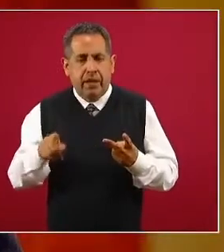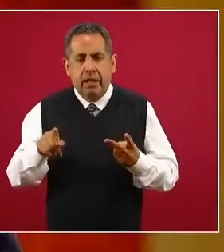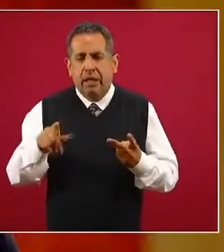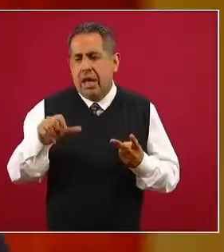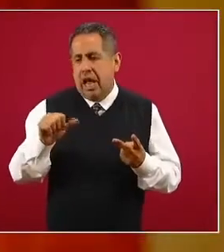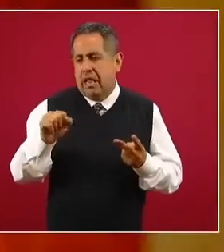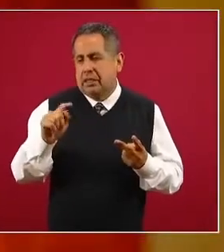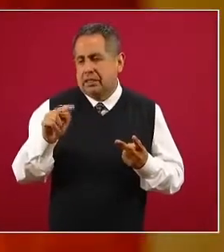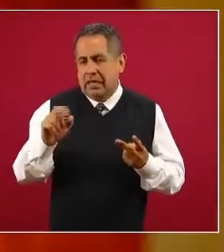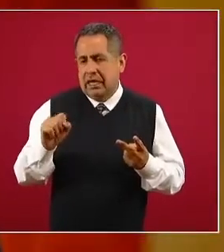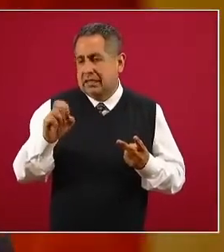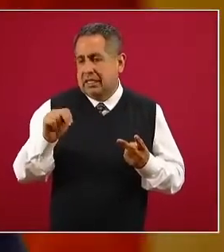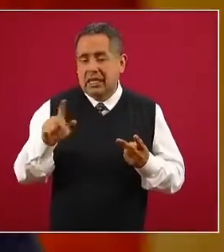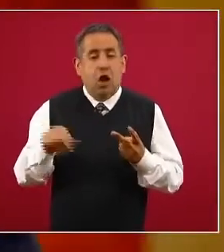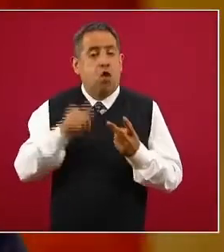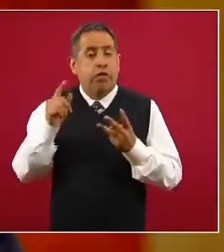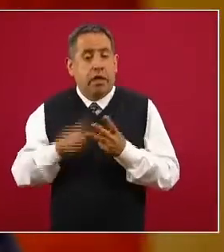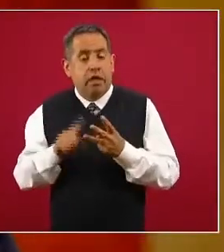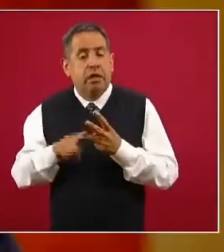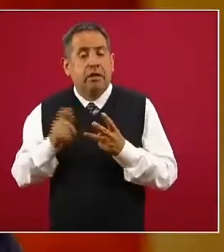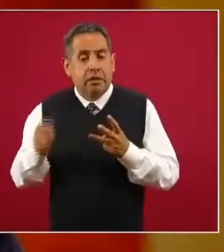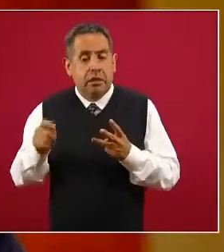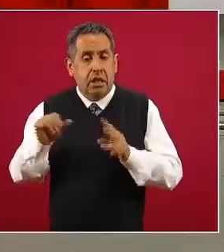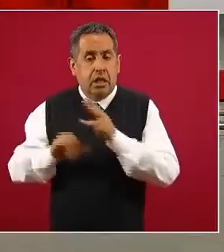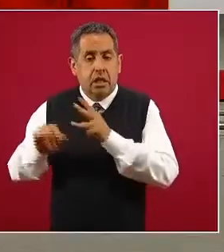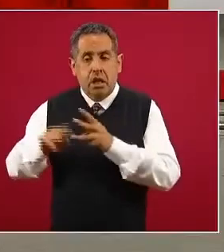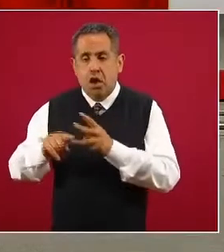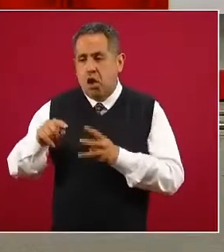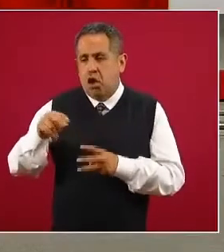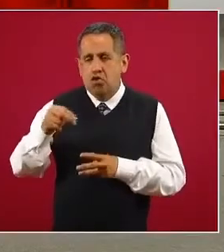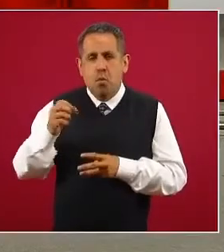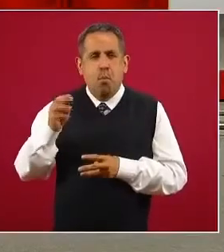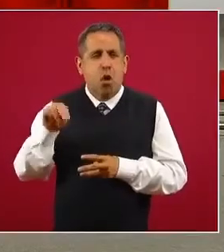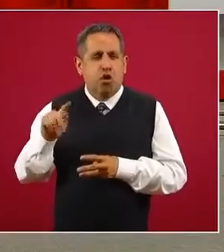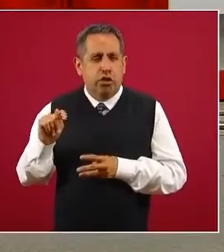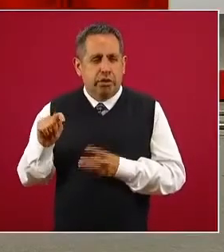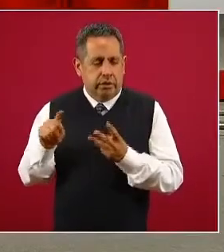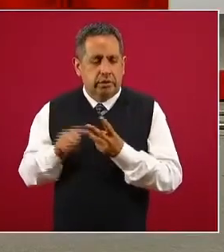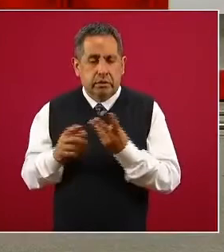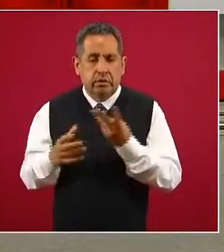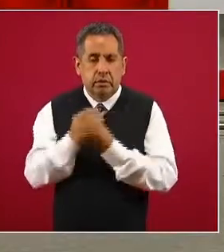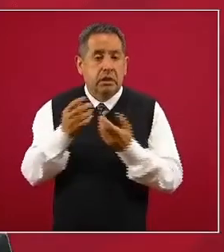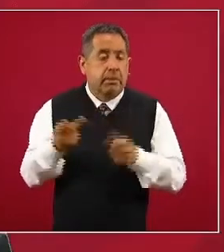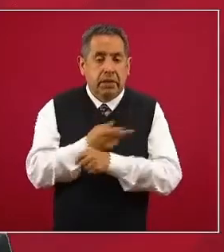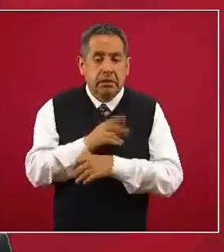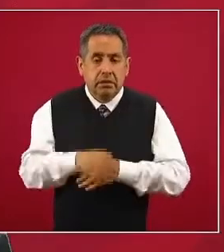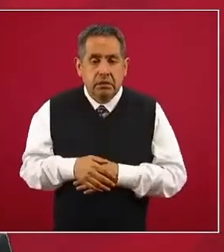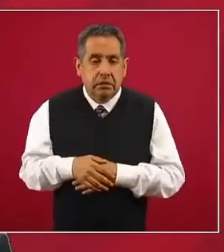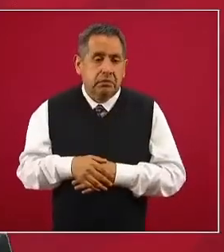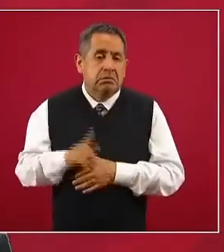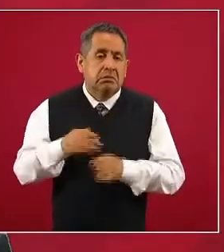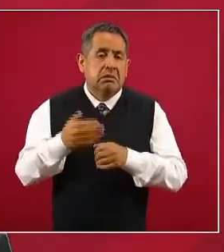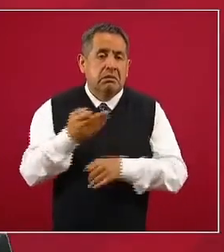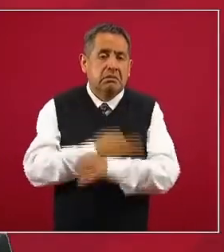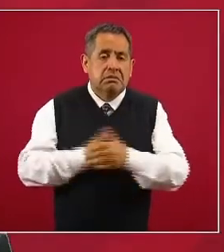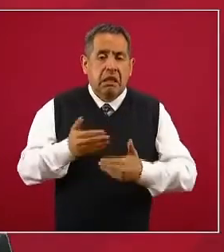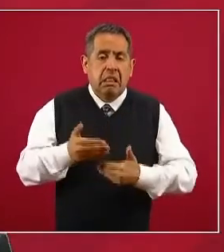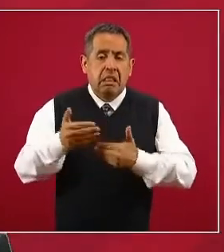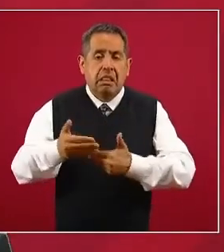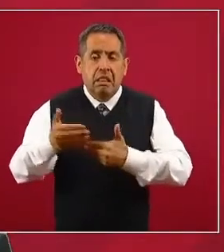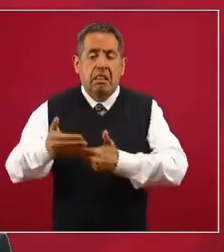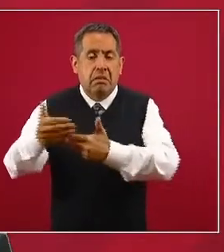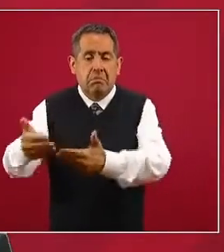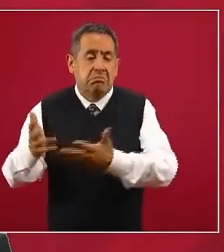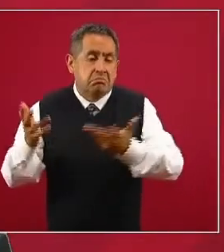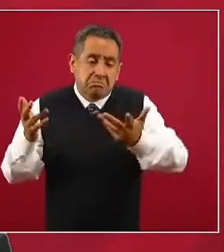laboratorio AstraZeneca, y otra más privada, el laboratorio Leumont? Pues la consecuencia puede ser que se retrase